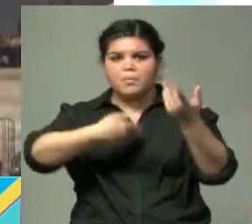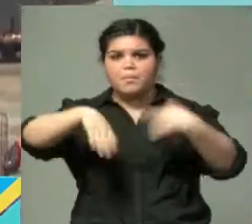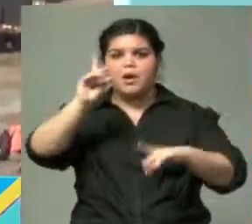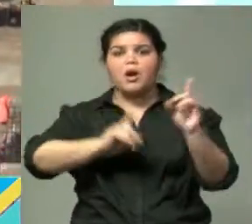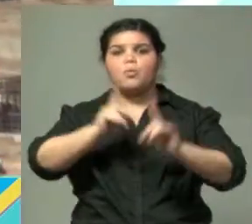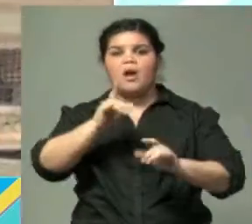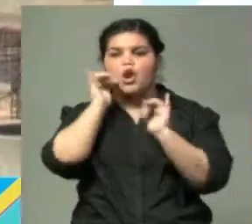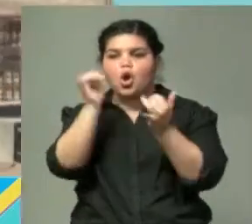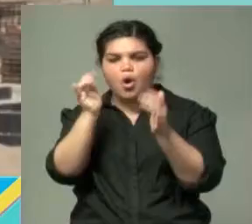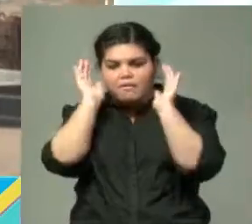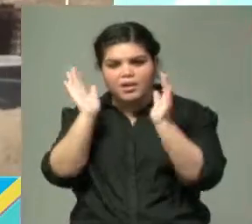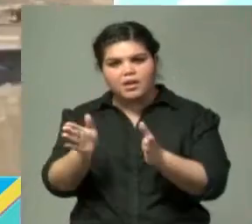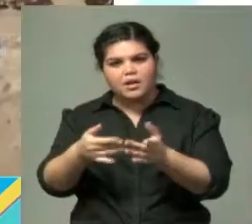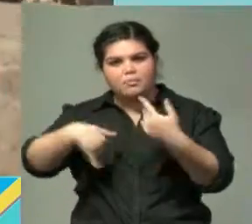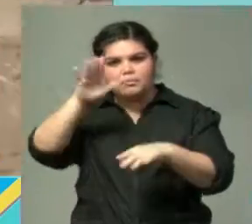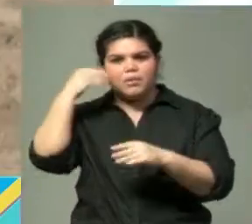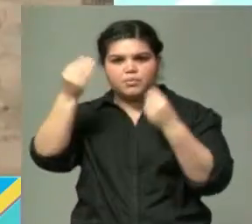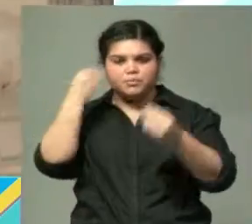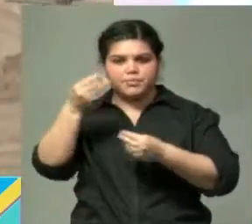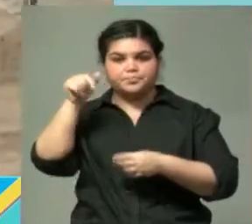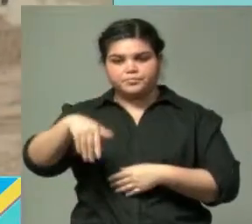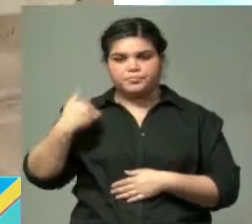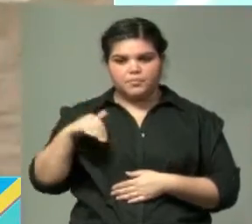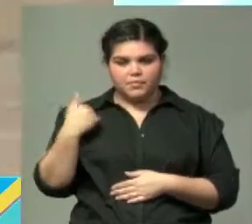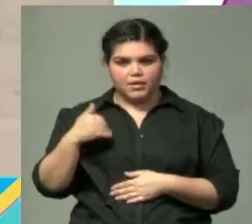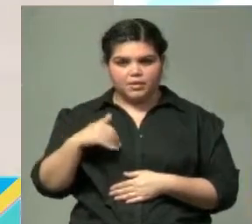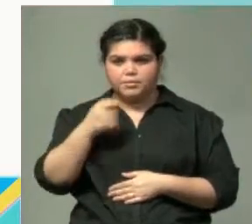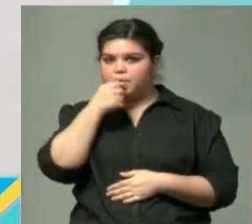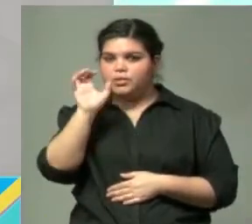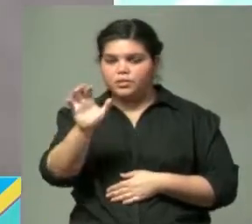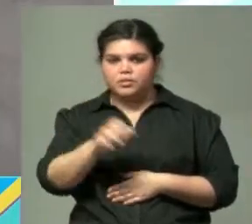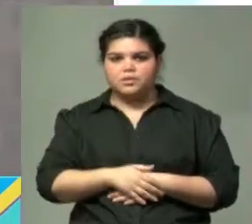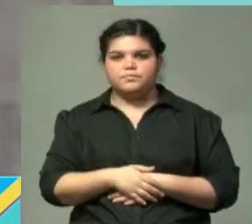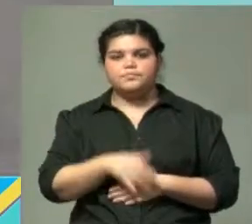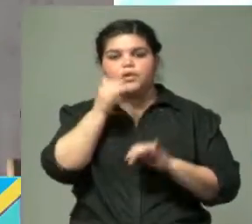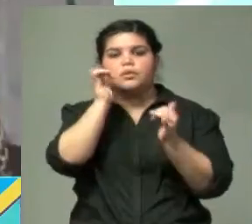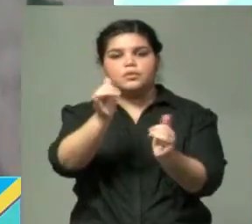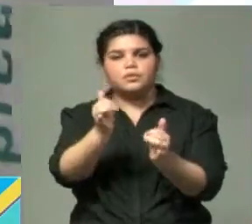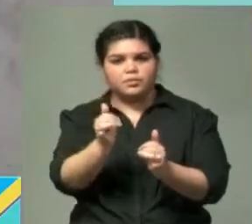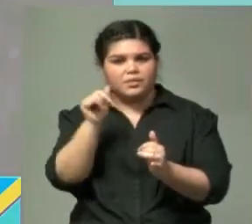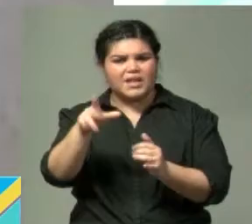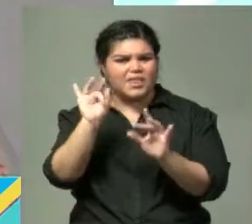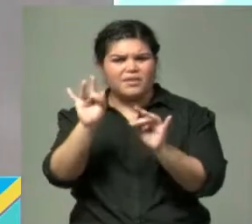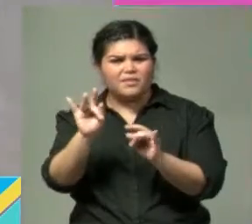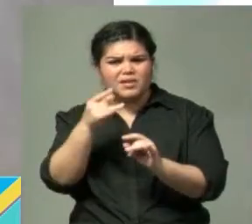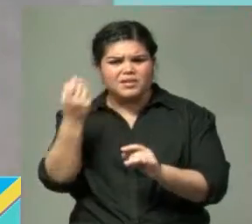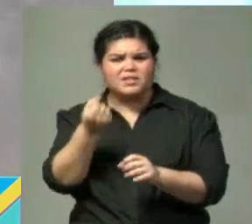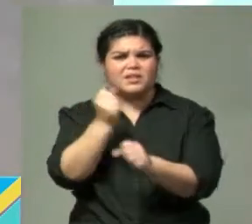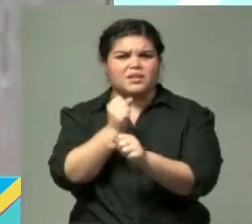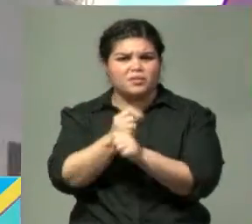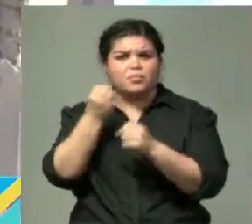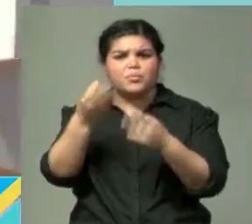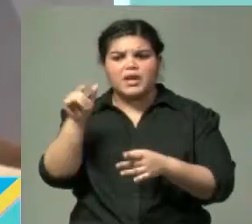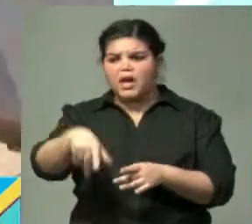de los jóvenes, ¿no? Hoy en Argentina y en Mendoza, para los jóvenes está muy, muy difícil, porque las políticas